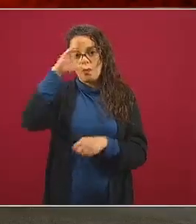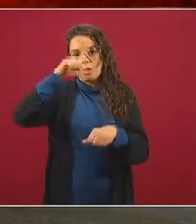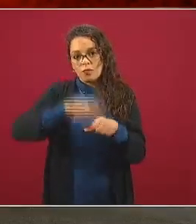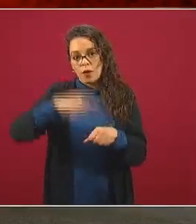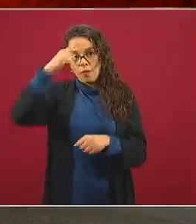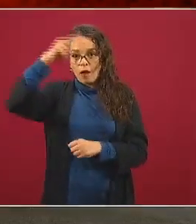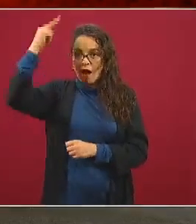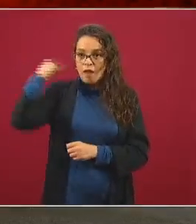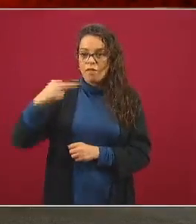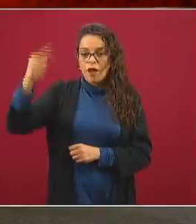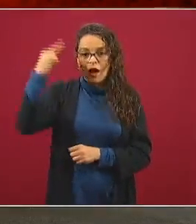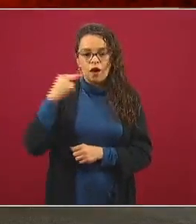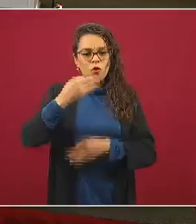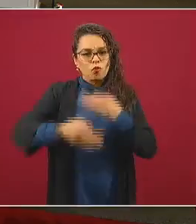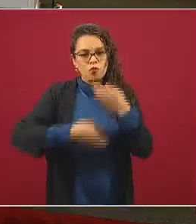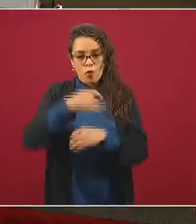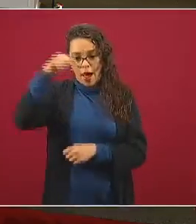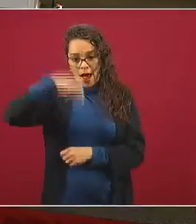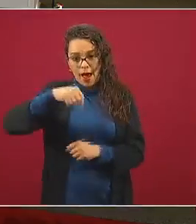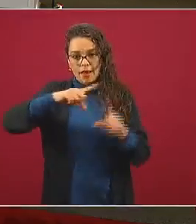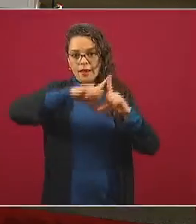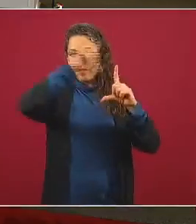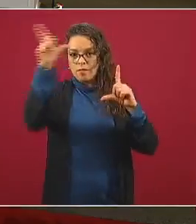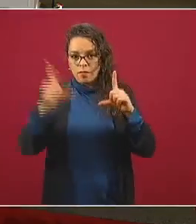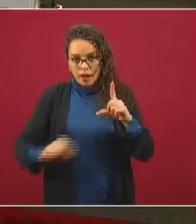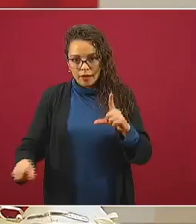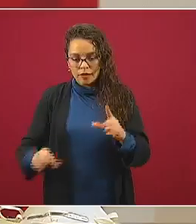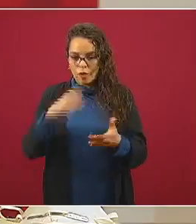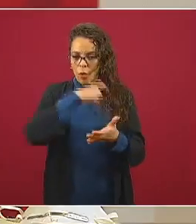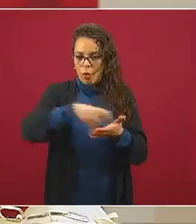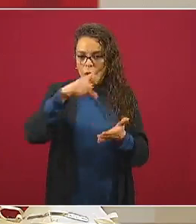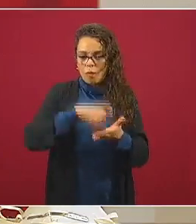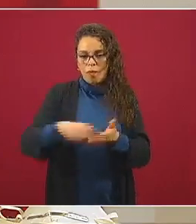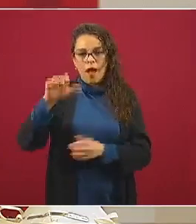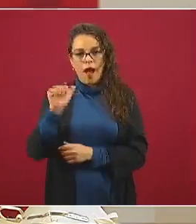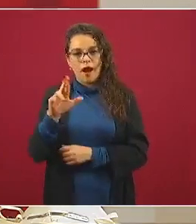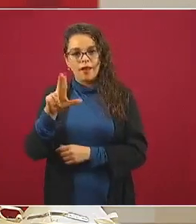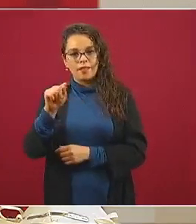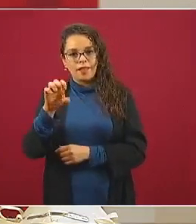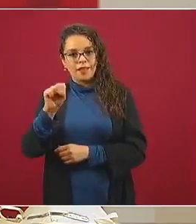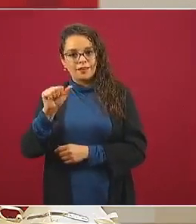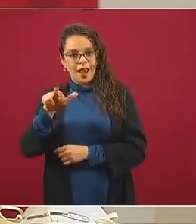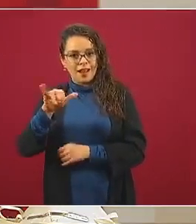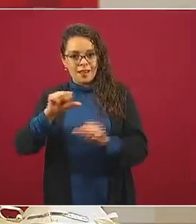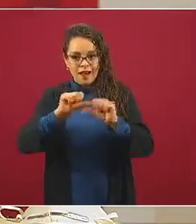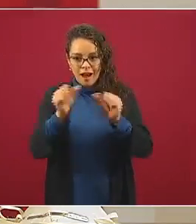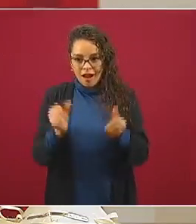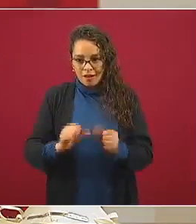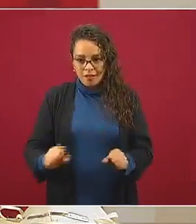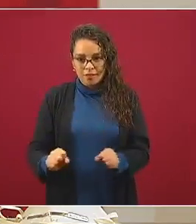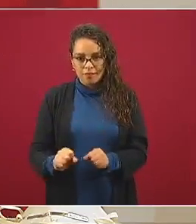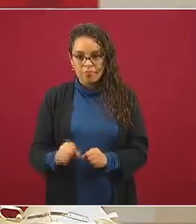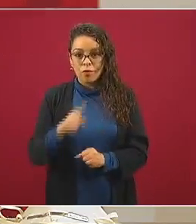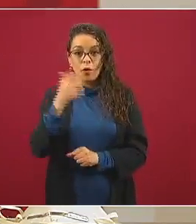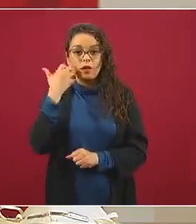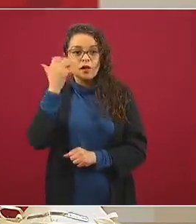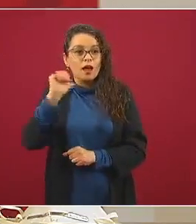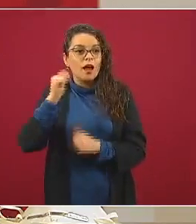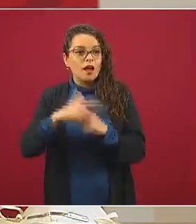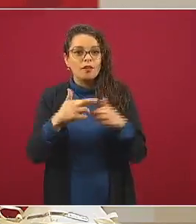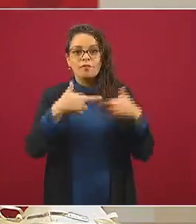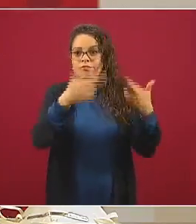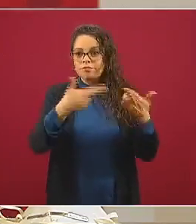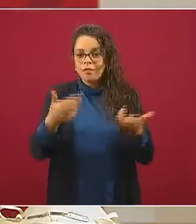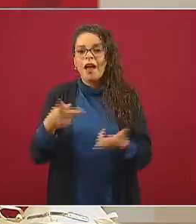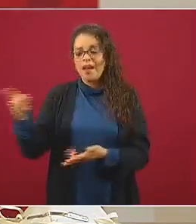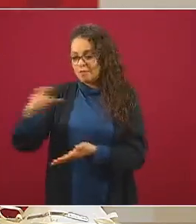país, gastemos en artesanía mexicana. Si ustedes tienen un regalo, den una artesanía mexicana y verán que la